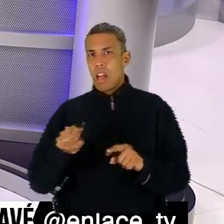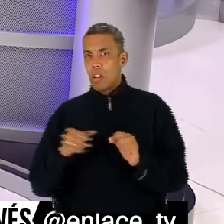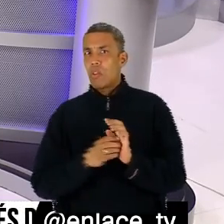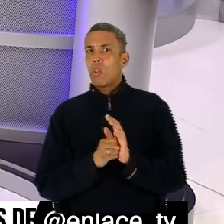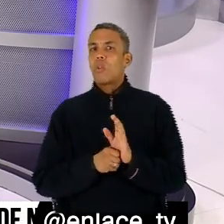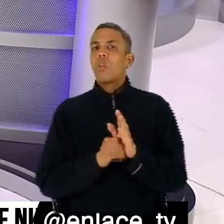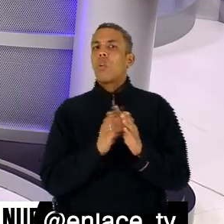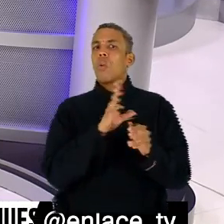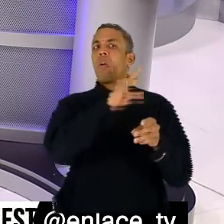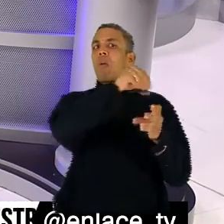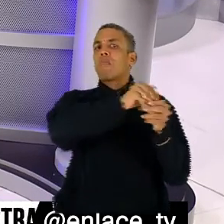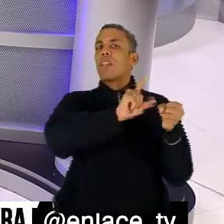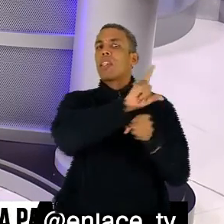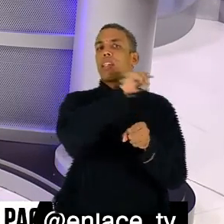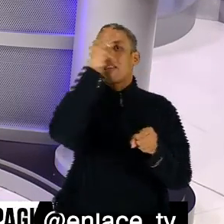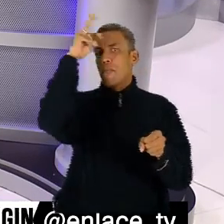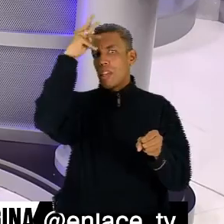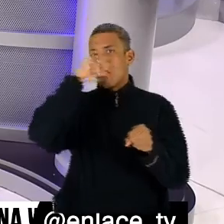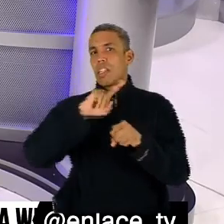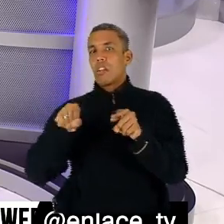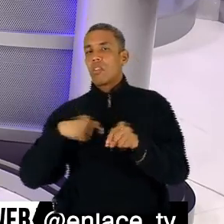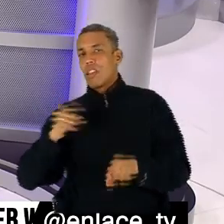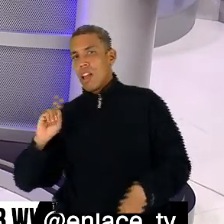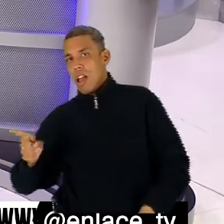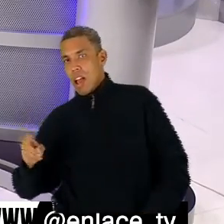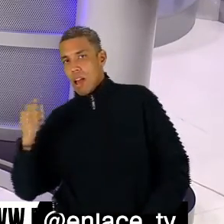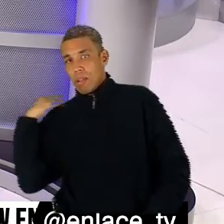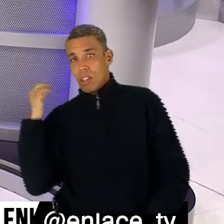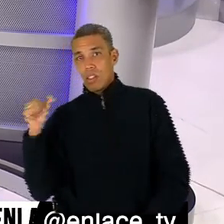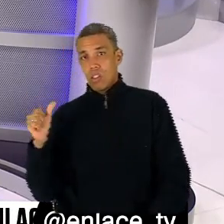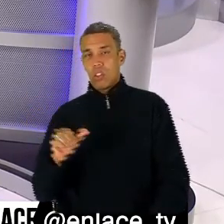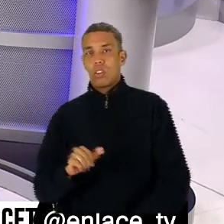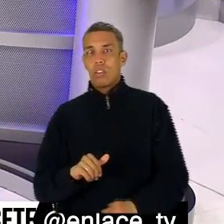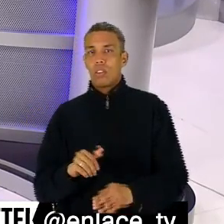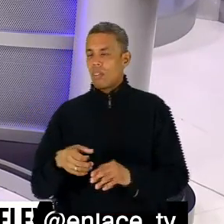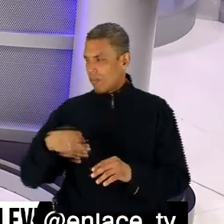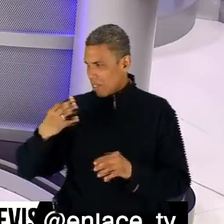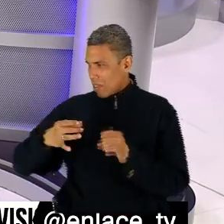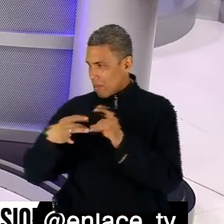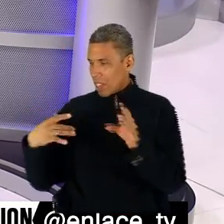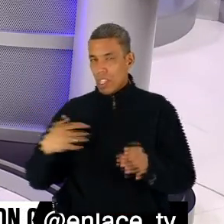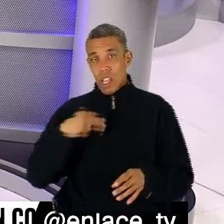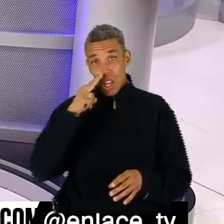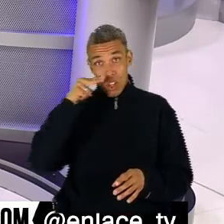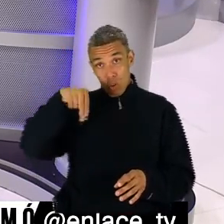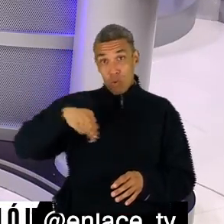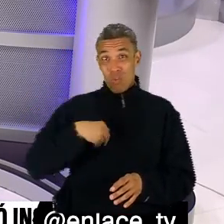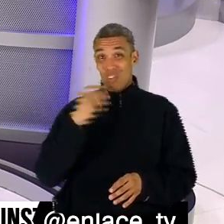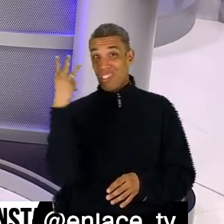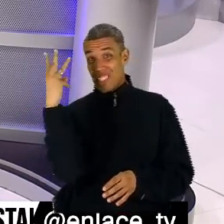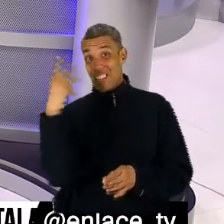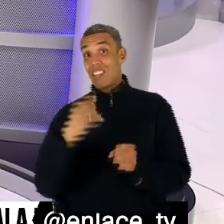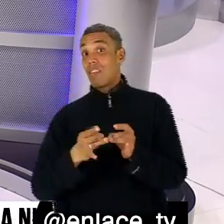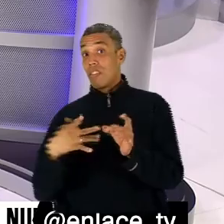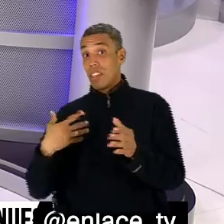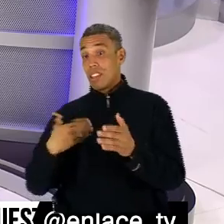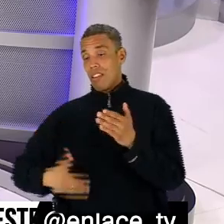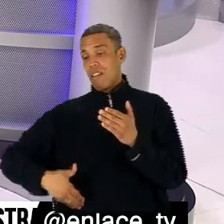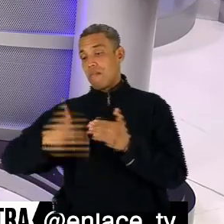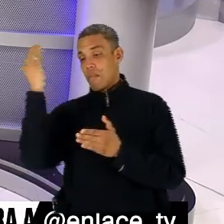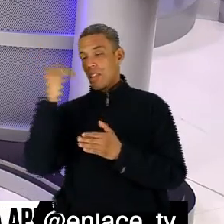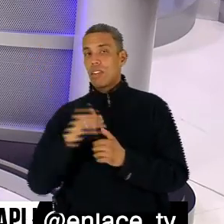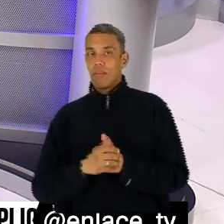entrar en modo Selección Colombia, Yanit. Estamos a 10 días. Recordemos la fecha exacta. 3 de junio. 3 de junio. 3 de junio, sí, para el inicio de la